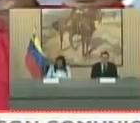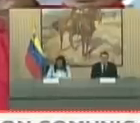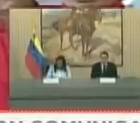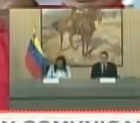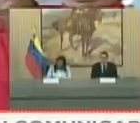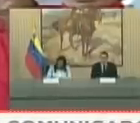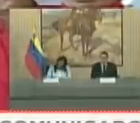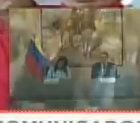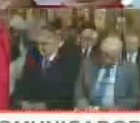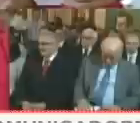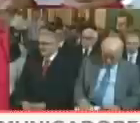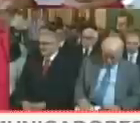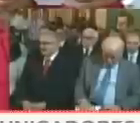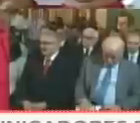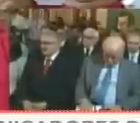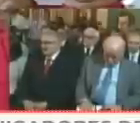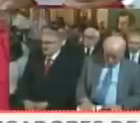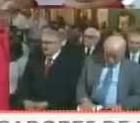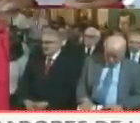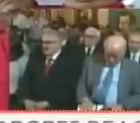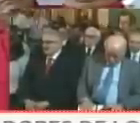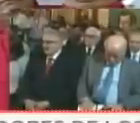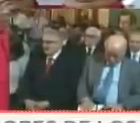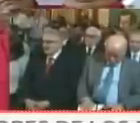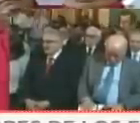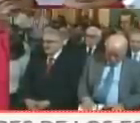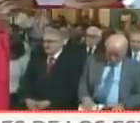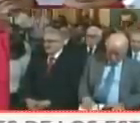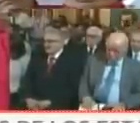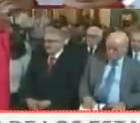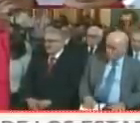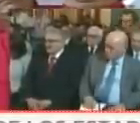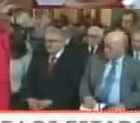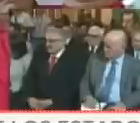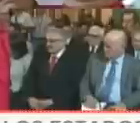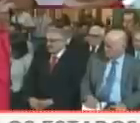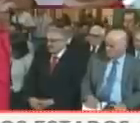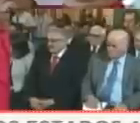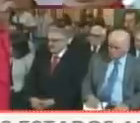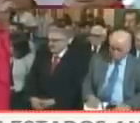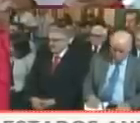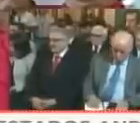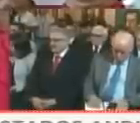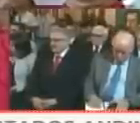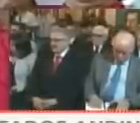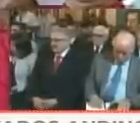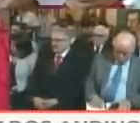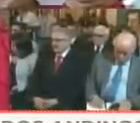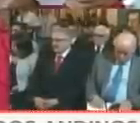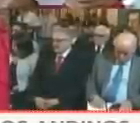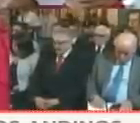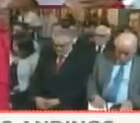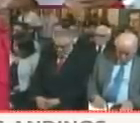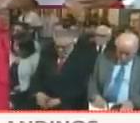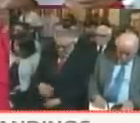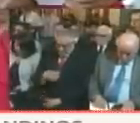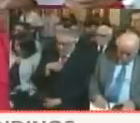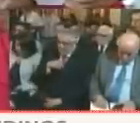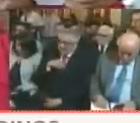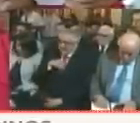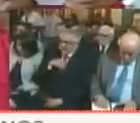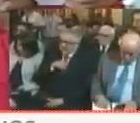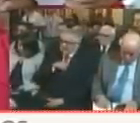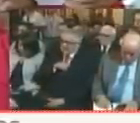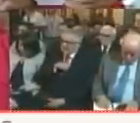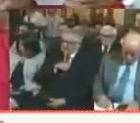protagonismo. Pero la señora Bachelet, en vez de estar preocupada por los muertos de Bolivia, pues en vez de estar preocupada por los asesinatos en Chile